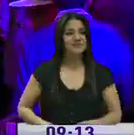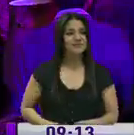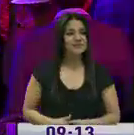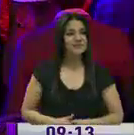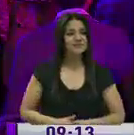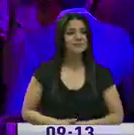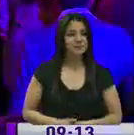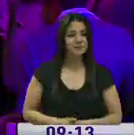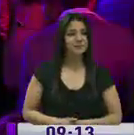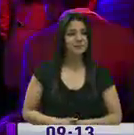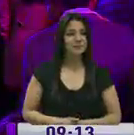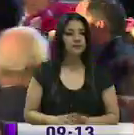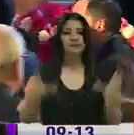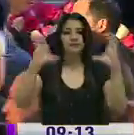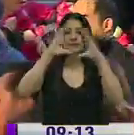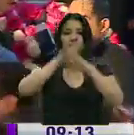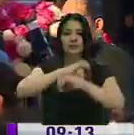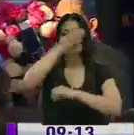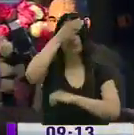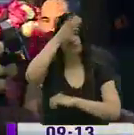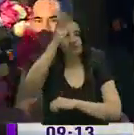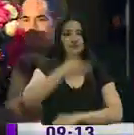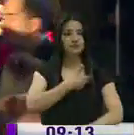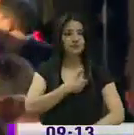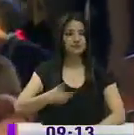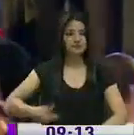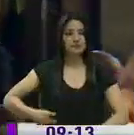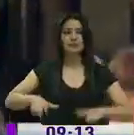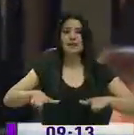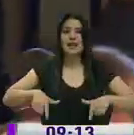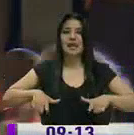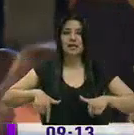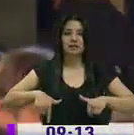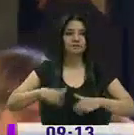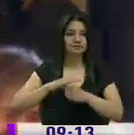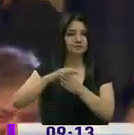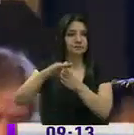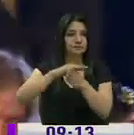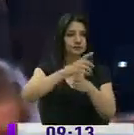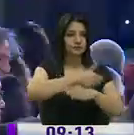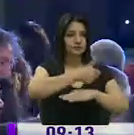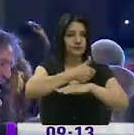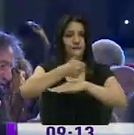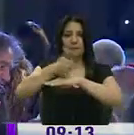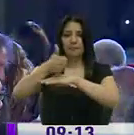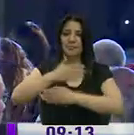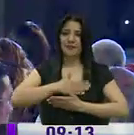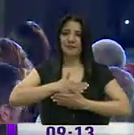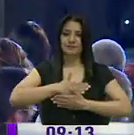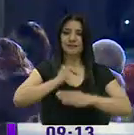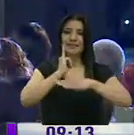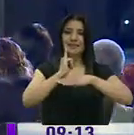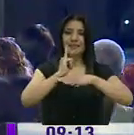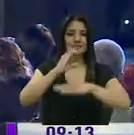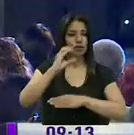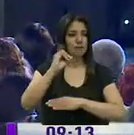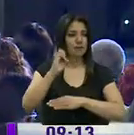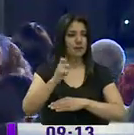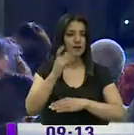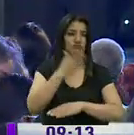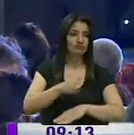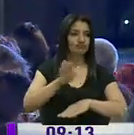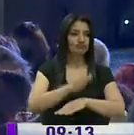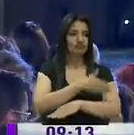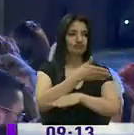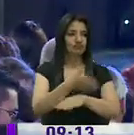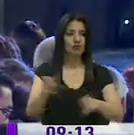en el vivió una noche escultural el primer mandatario lenín moreno acompañado de varios invitados y autoridades disfrutó en la iglesia de la compañía de un concierto brindado